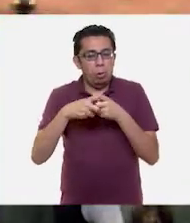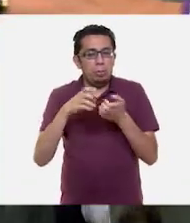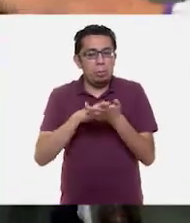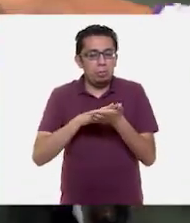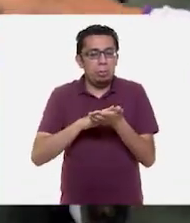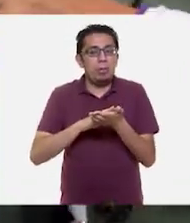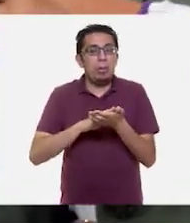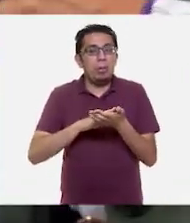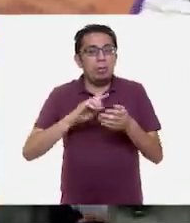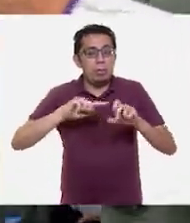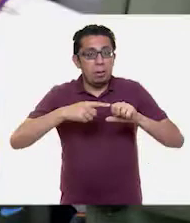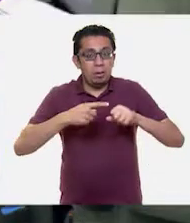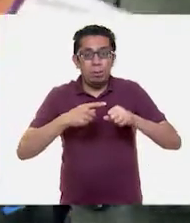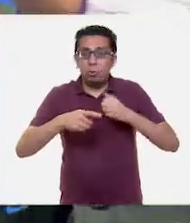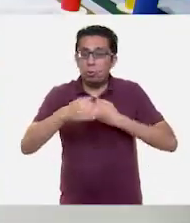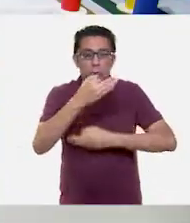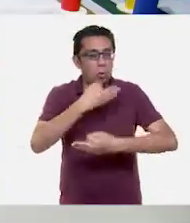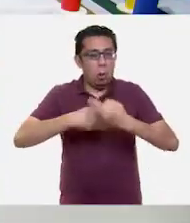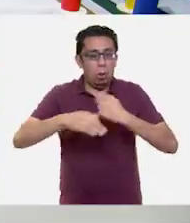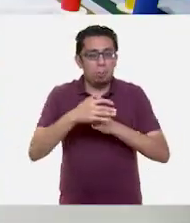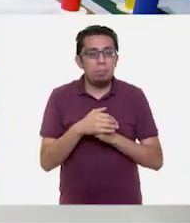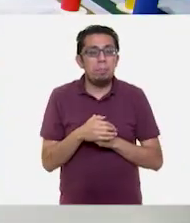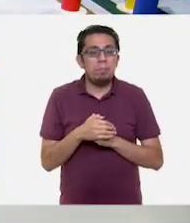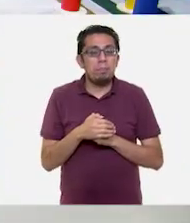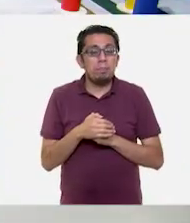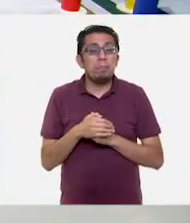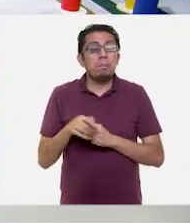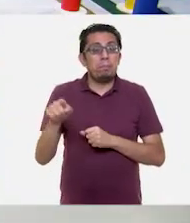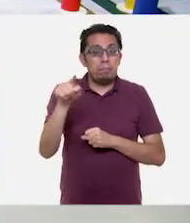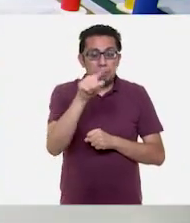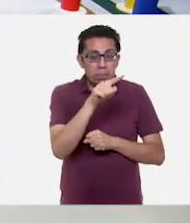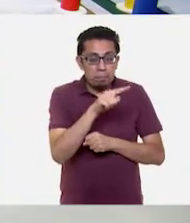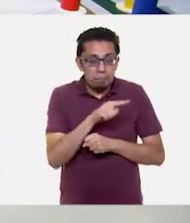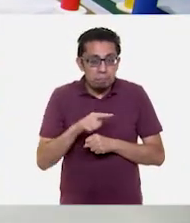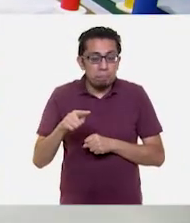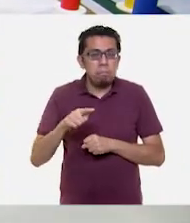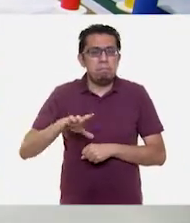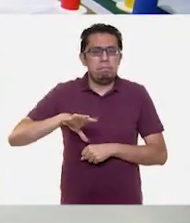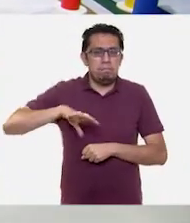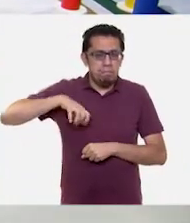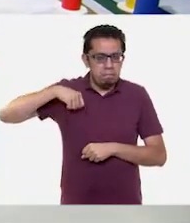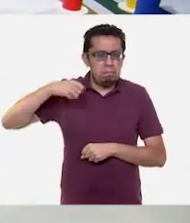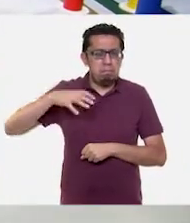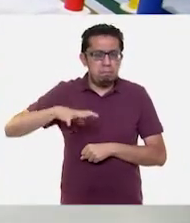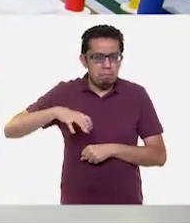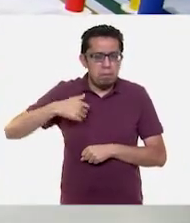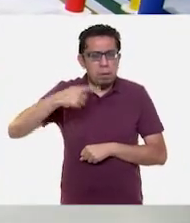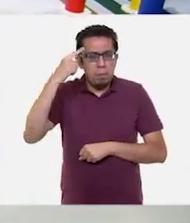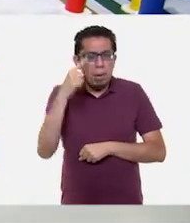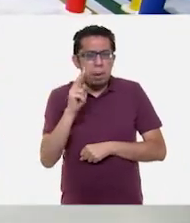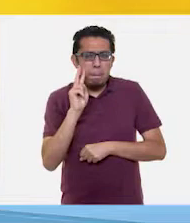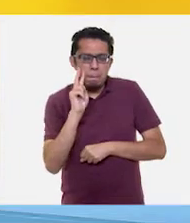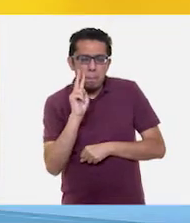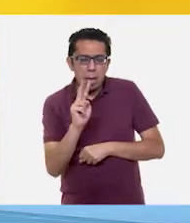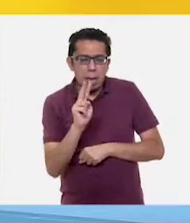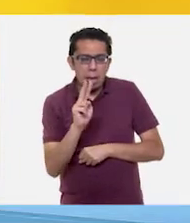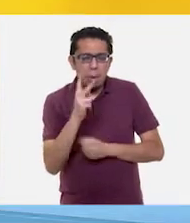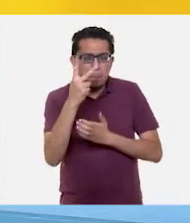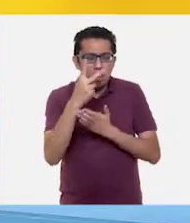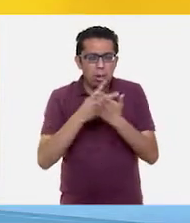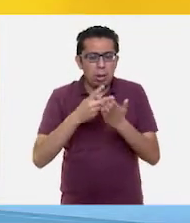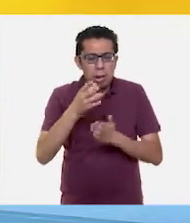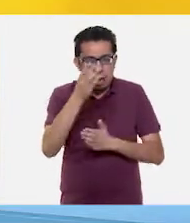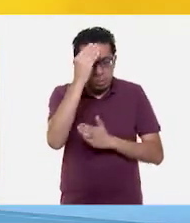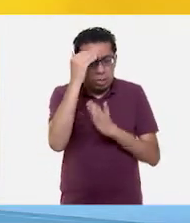todo. Así como ustedes se han esforzado cada día en observar y estudiar los programas de Aprende en Casa, en esa misma forma